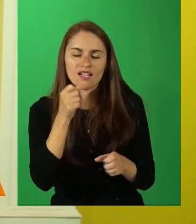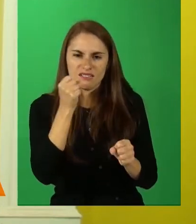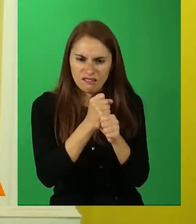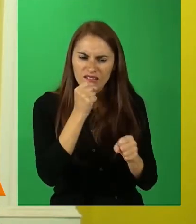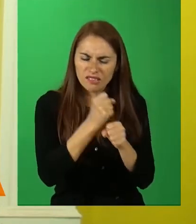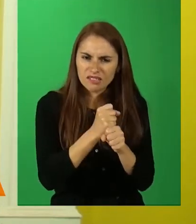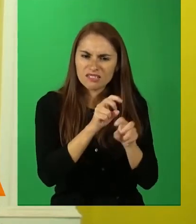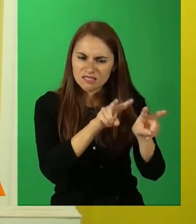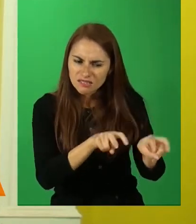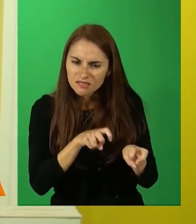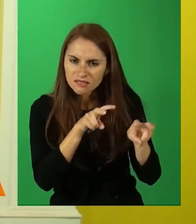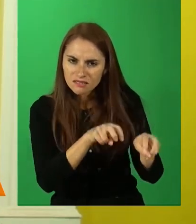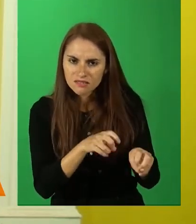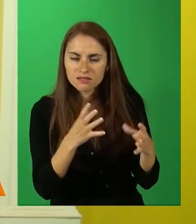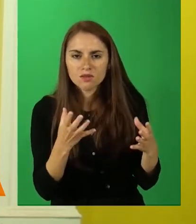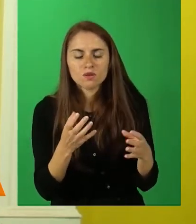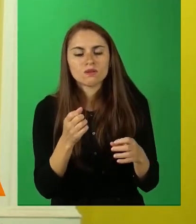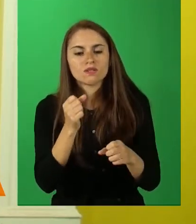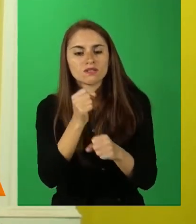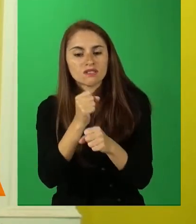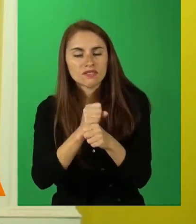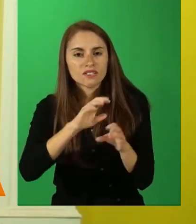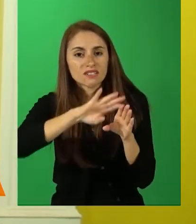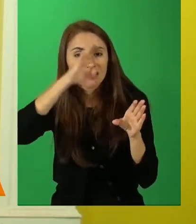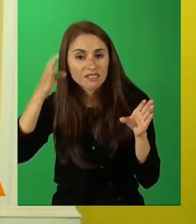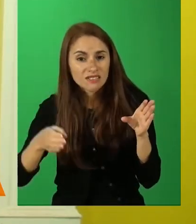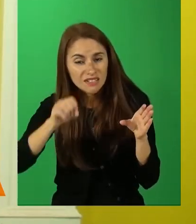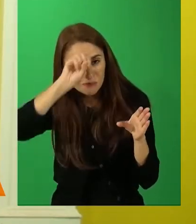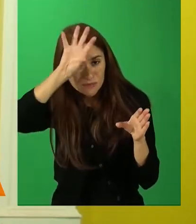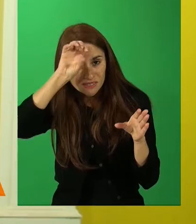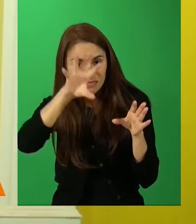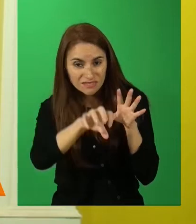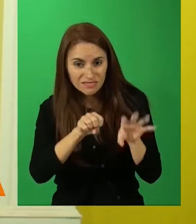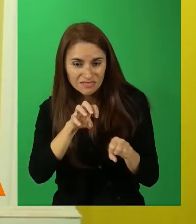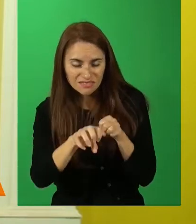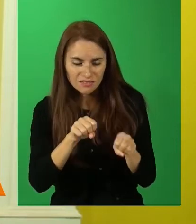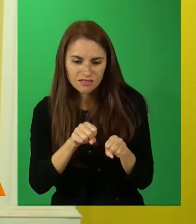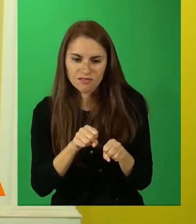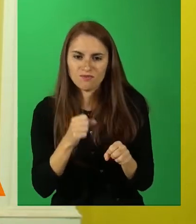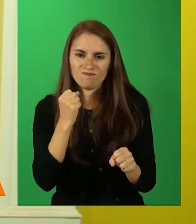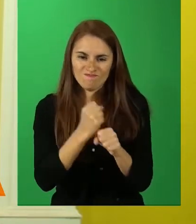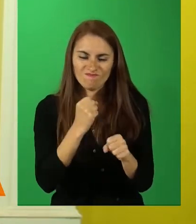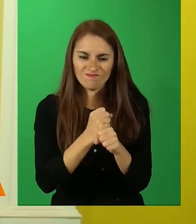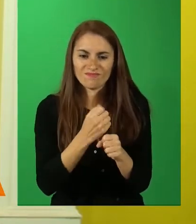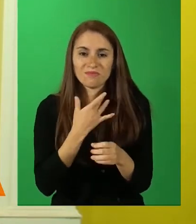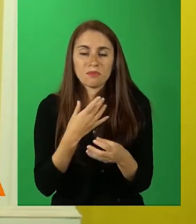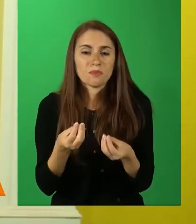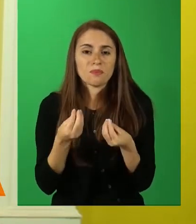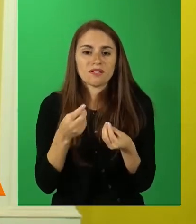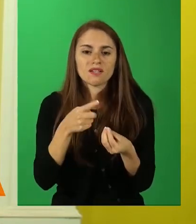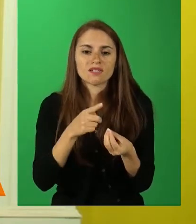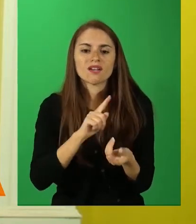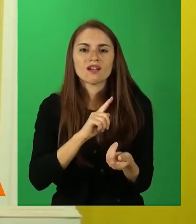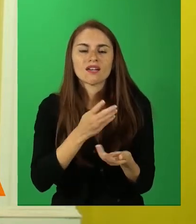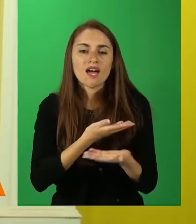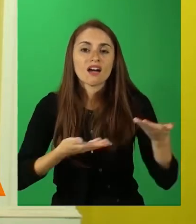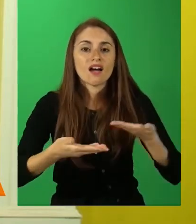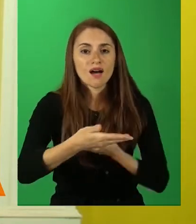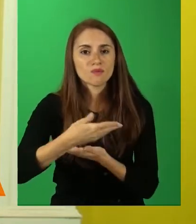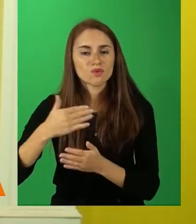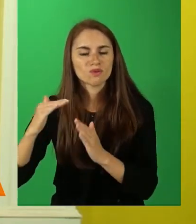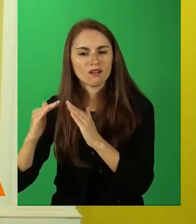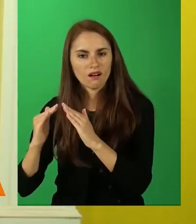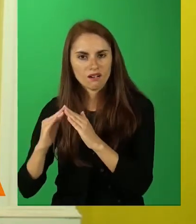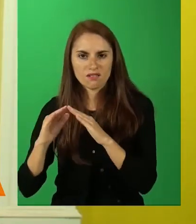etc., a cambio de vivienda y alimentación principalmente, ¿ya? Muy parecido a lo que habían sido los campesinos de la Edad